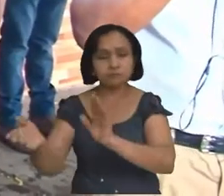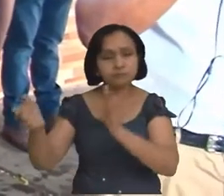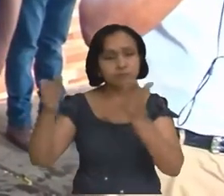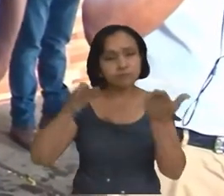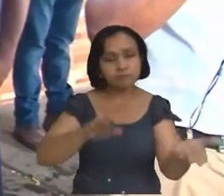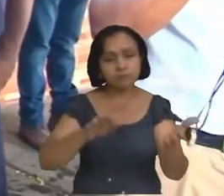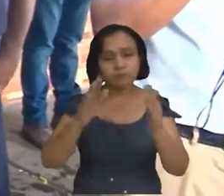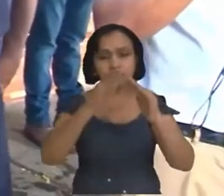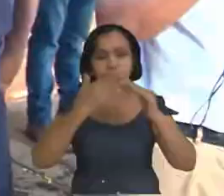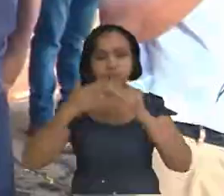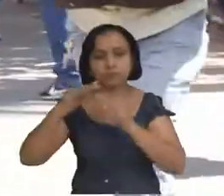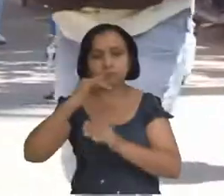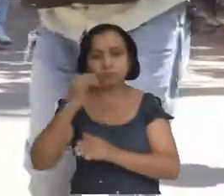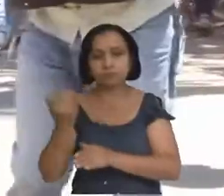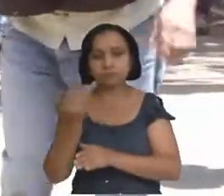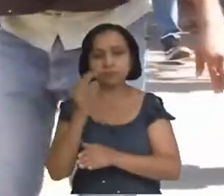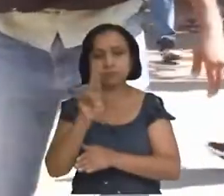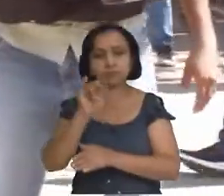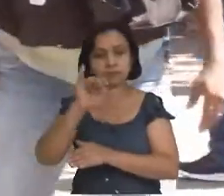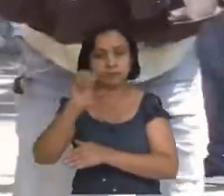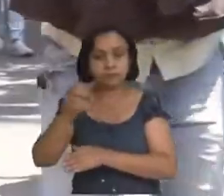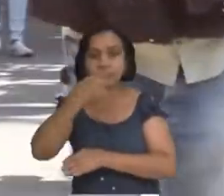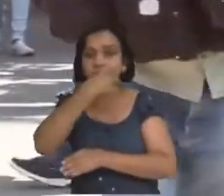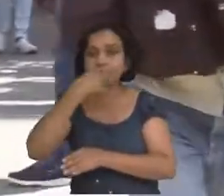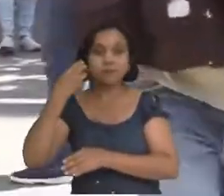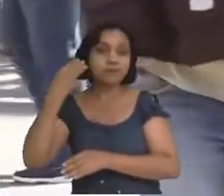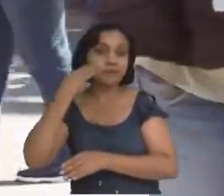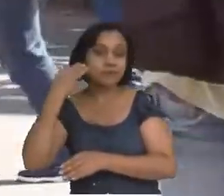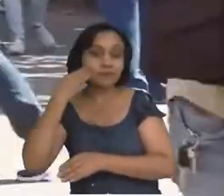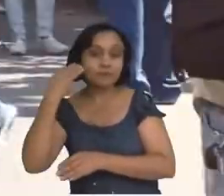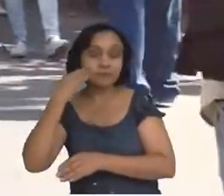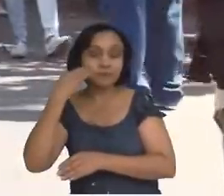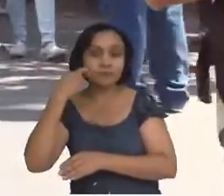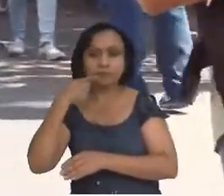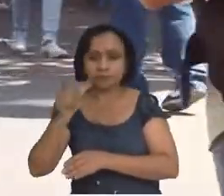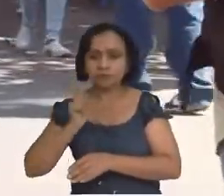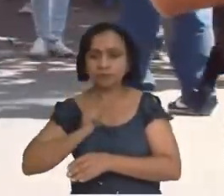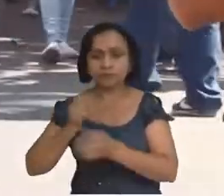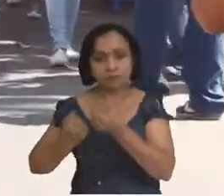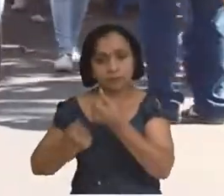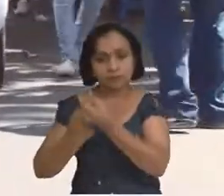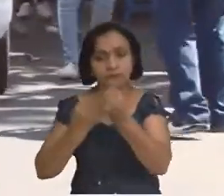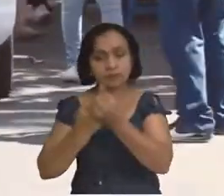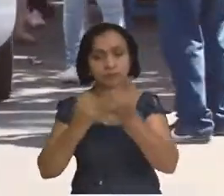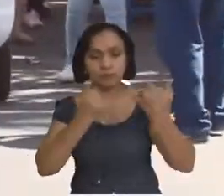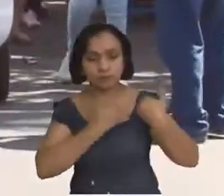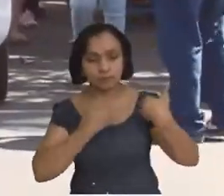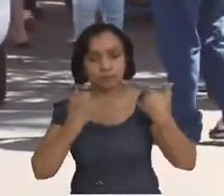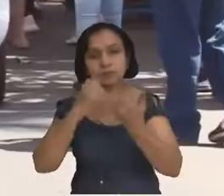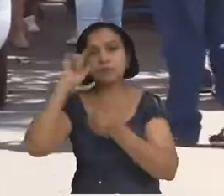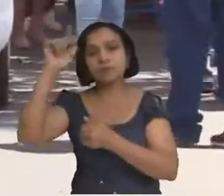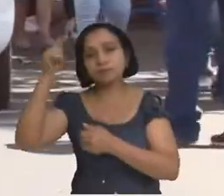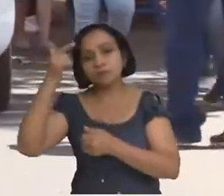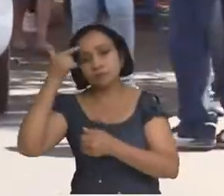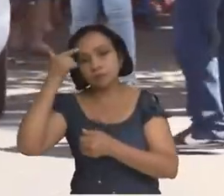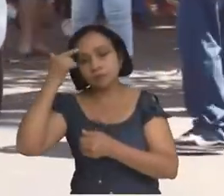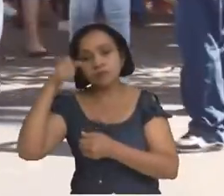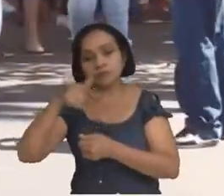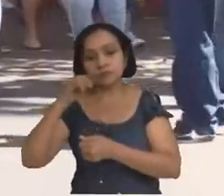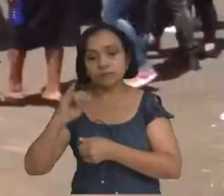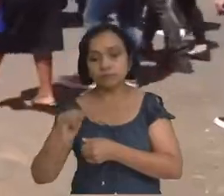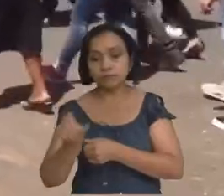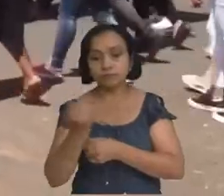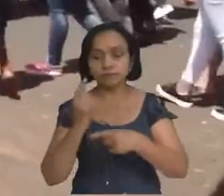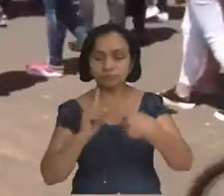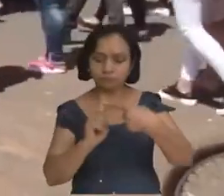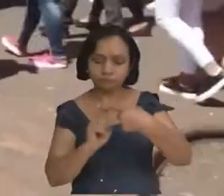Julio Huitrago de Managua. Los padres de los menores contaron con todo el apoyo de las instituciones de gobierno y este jueves dieron